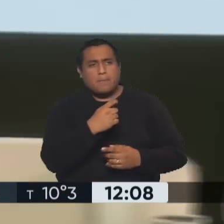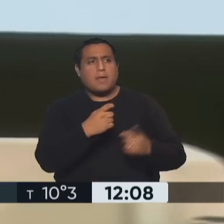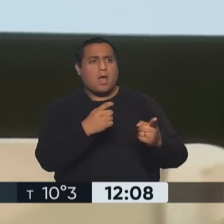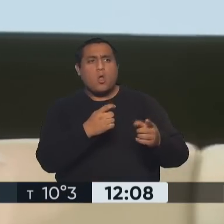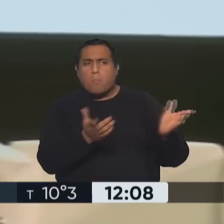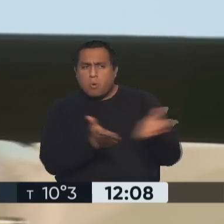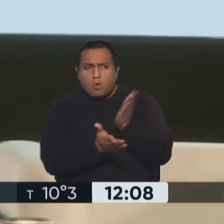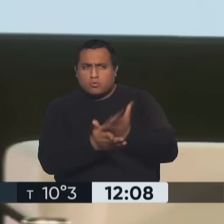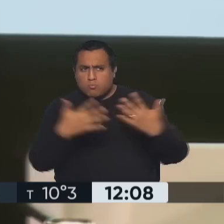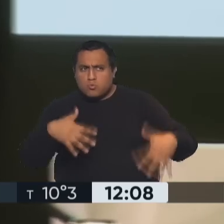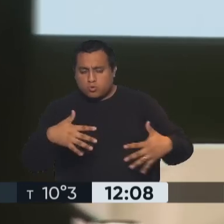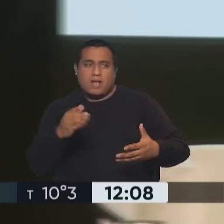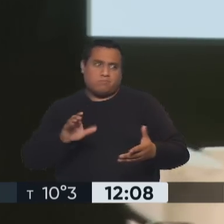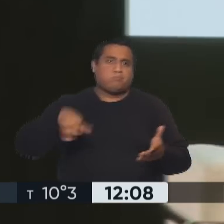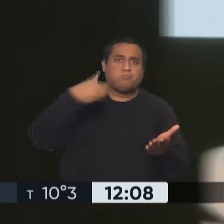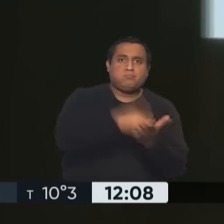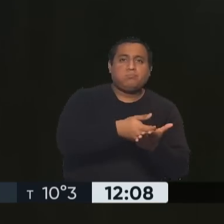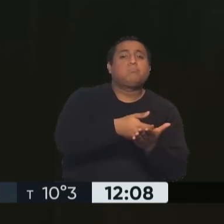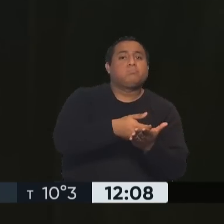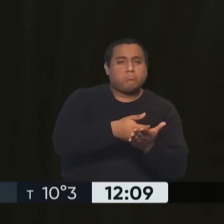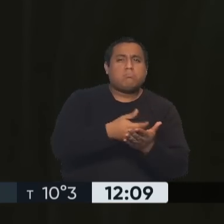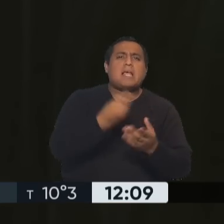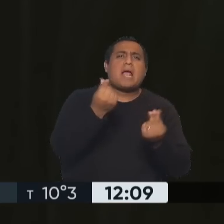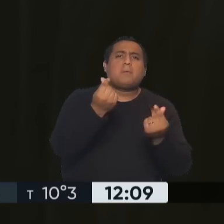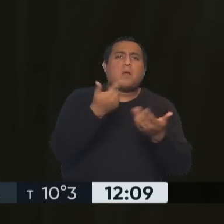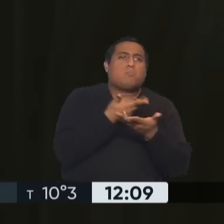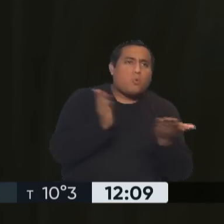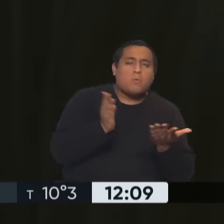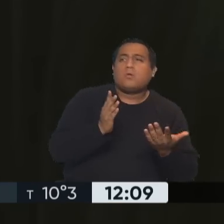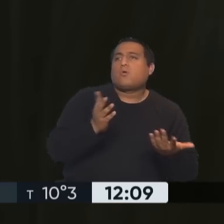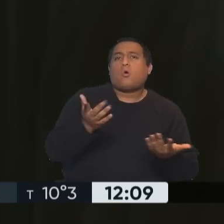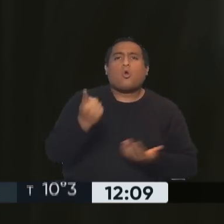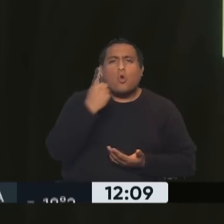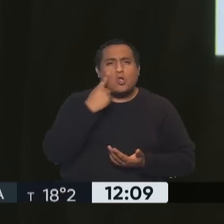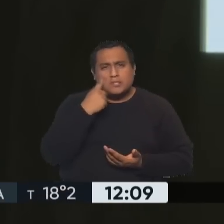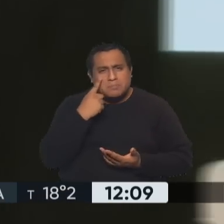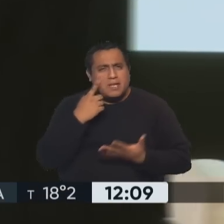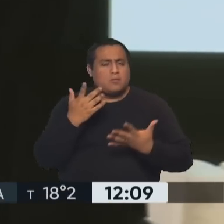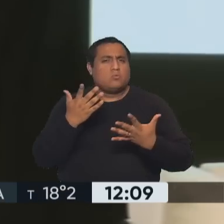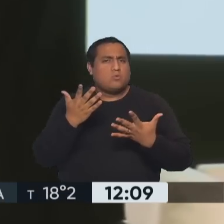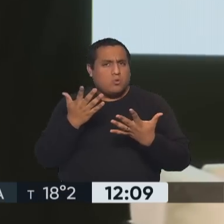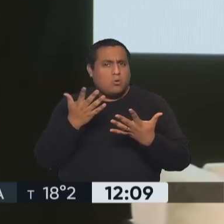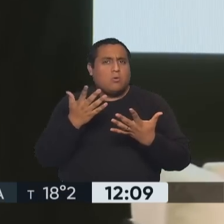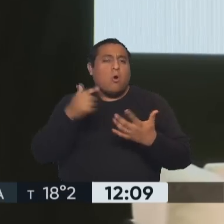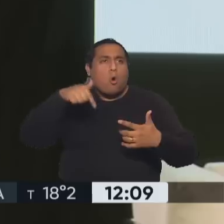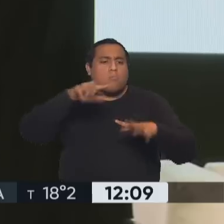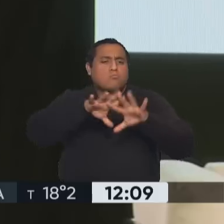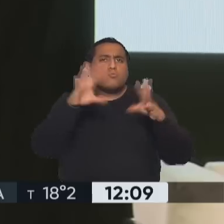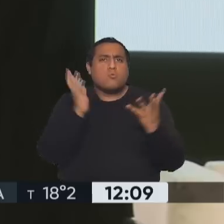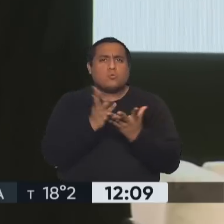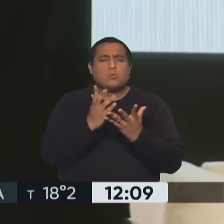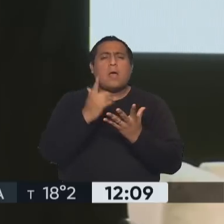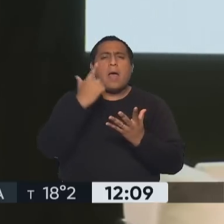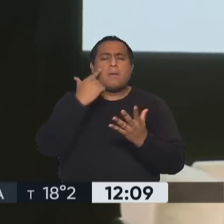capacidad productiva, como es el capital público, como es el conocimiento, en un mundo hoy en donde las ventajas